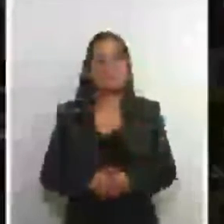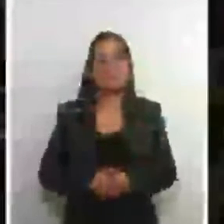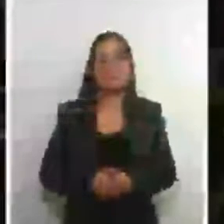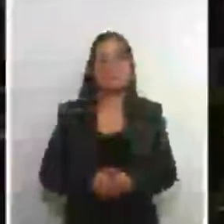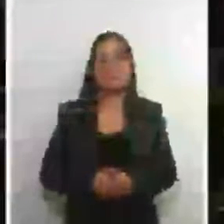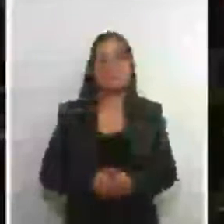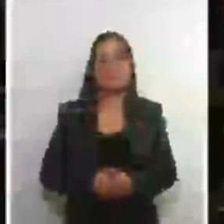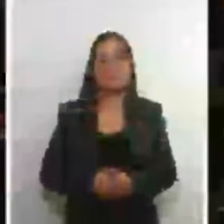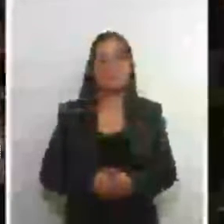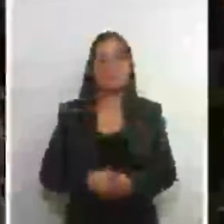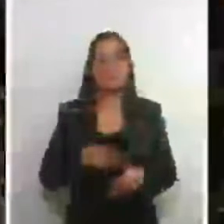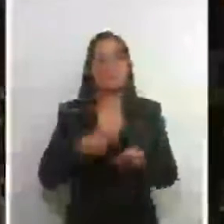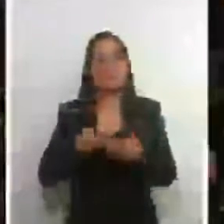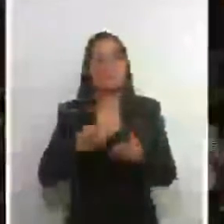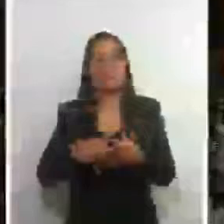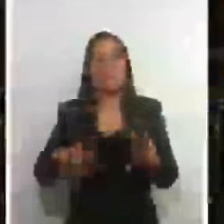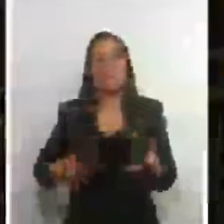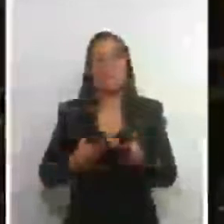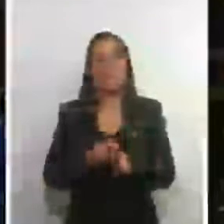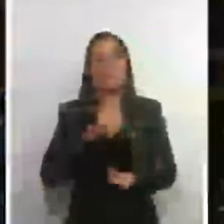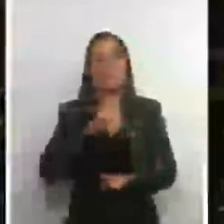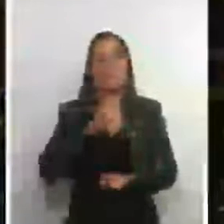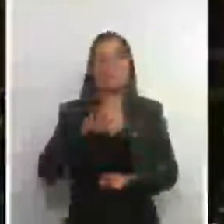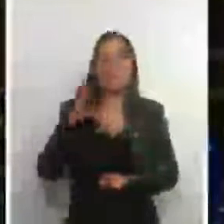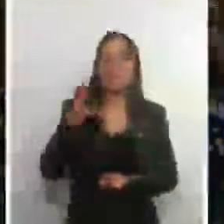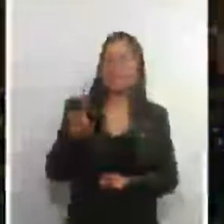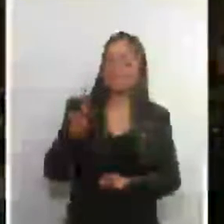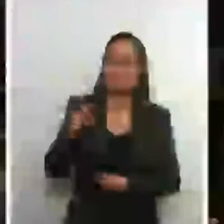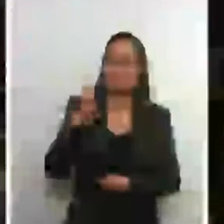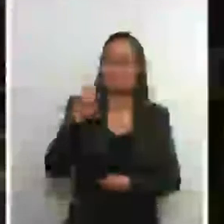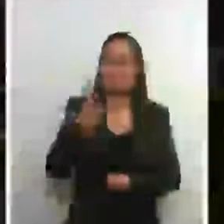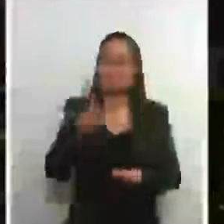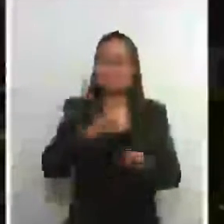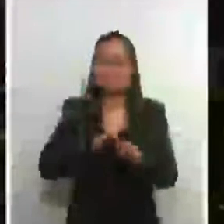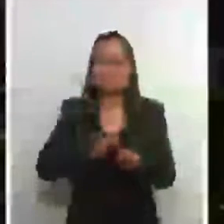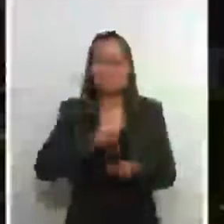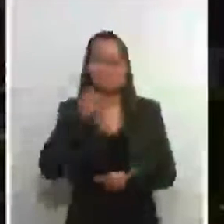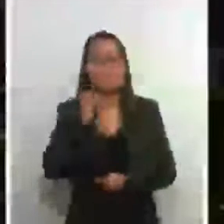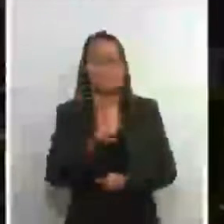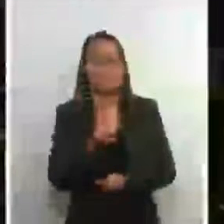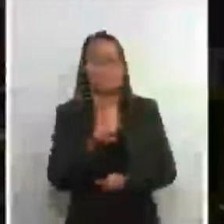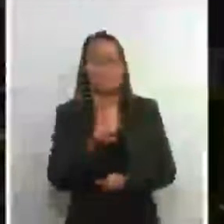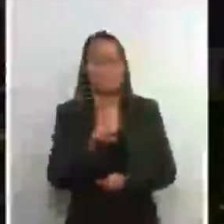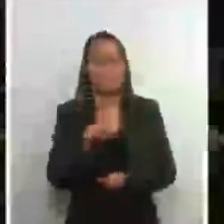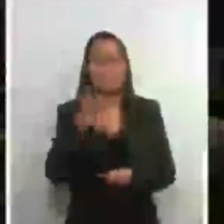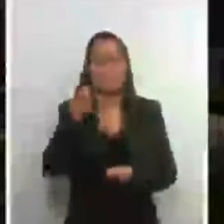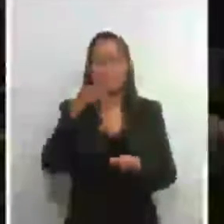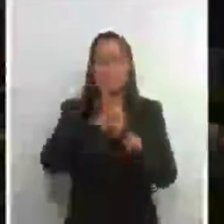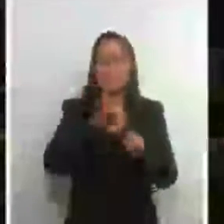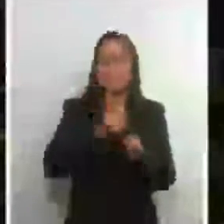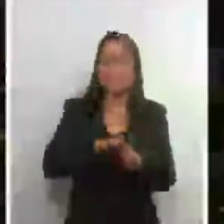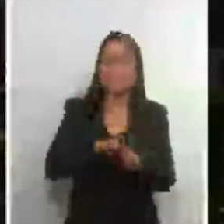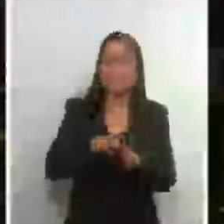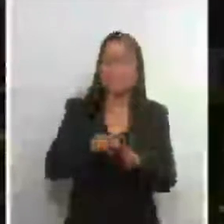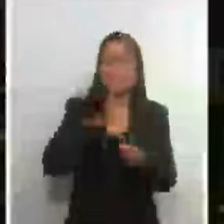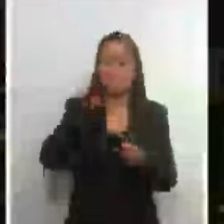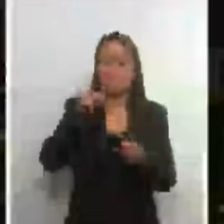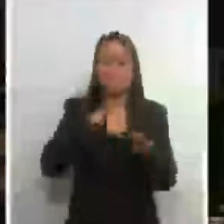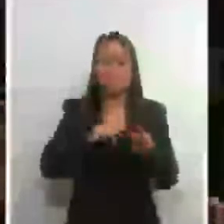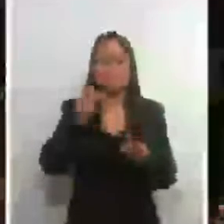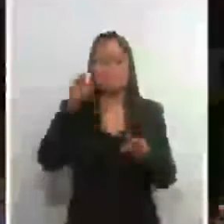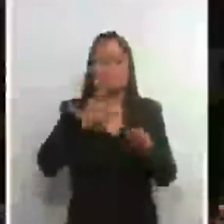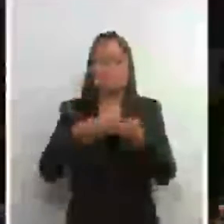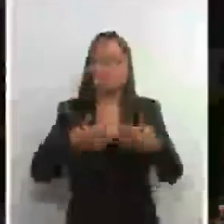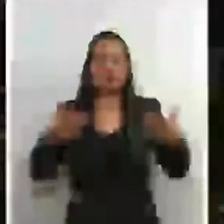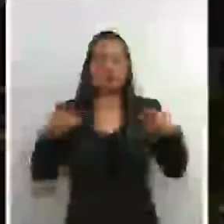comento que se han emitido un total de 33 votos a favor, un voto en contra y 0 abstenciones